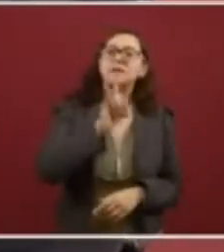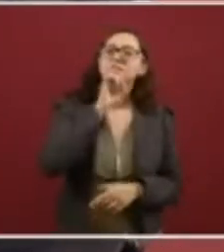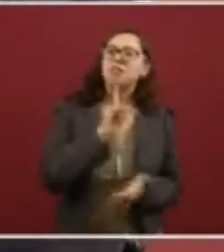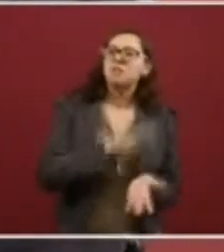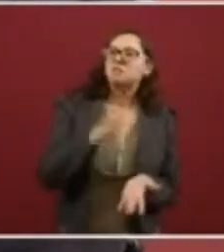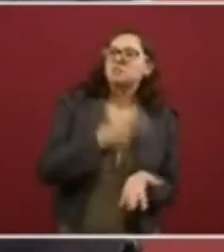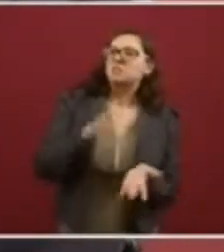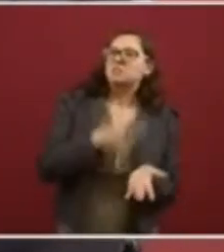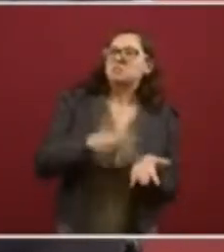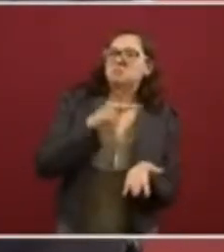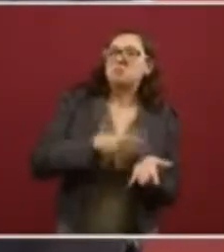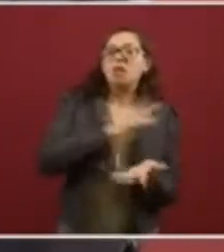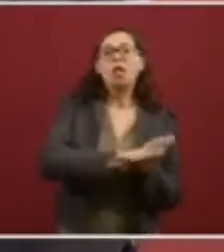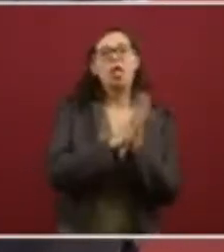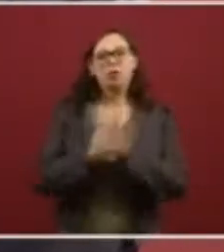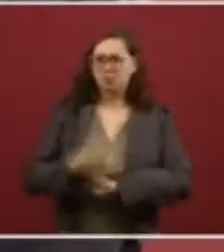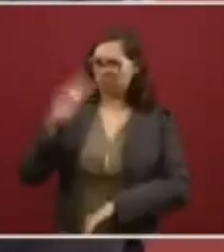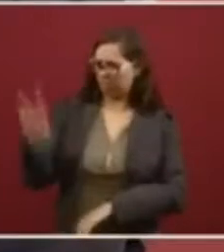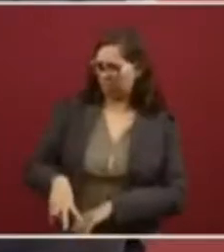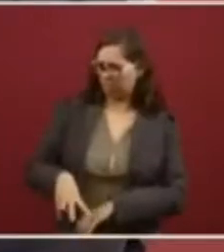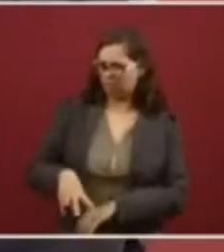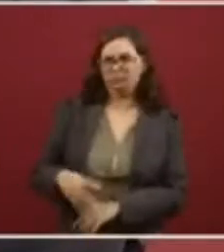repite muchas veces puede convertirse en verdad.